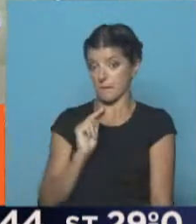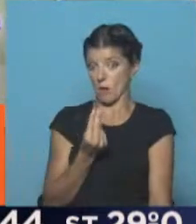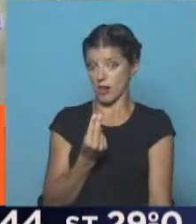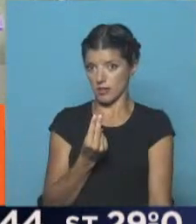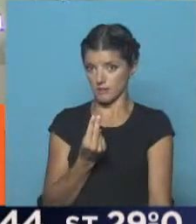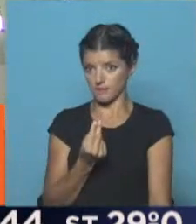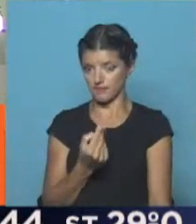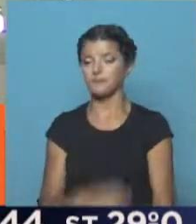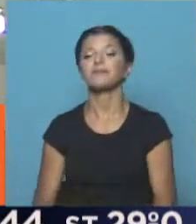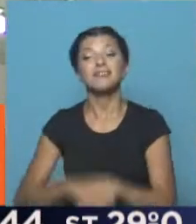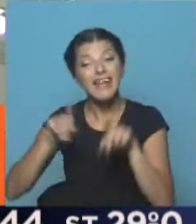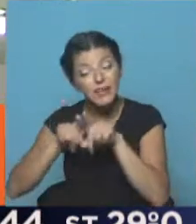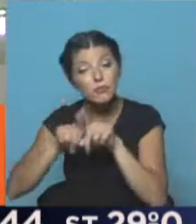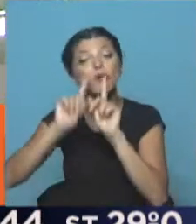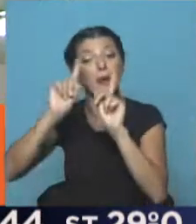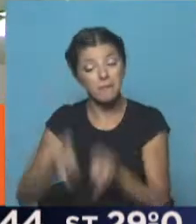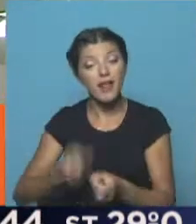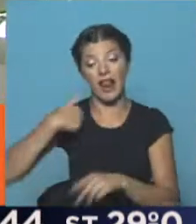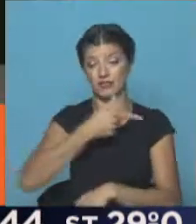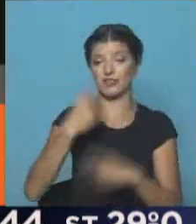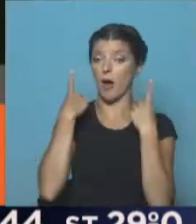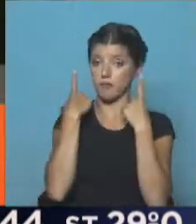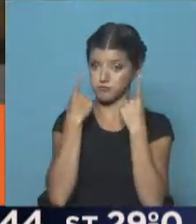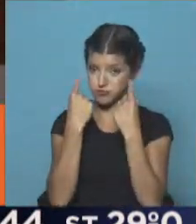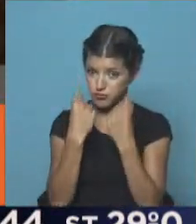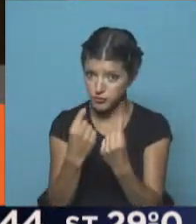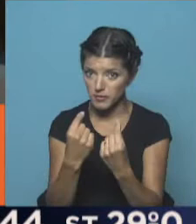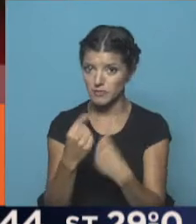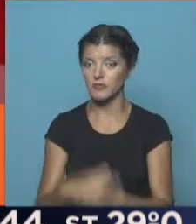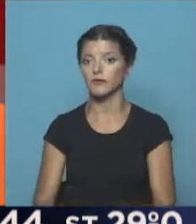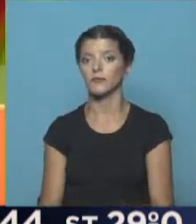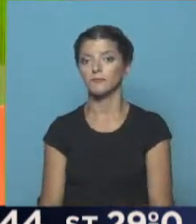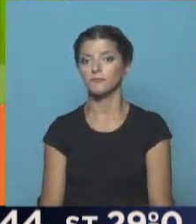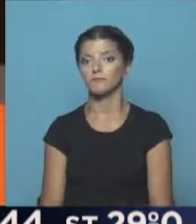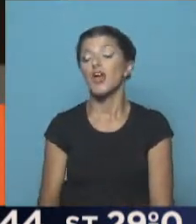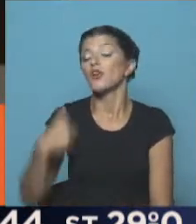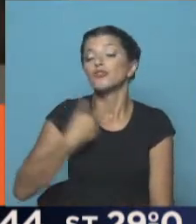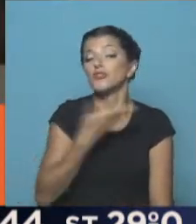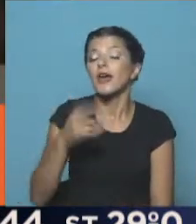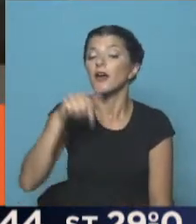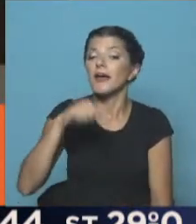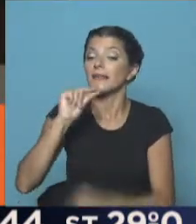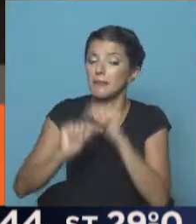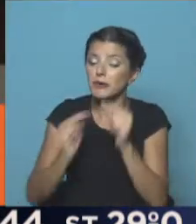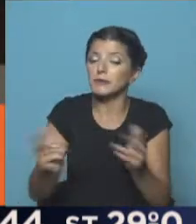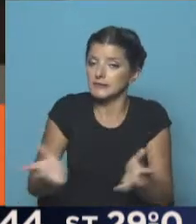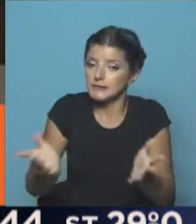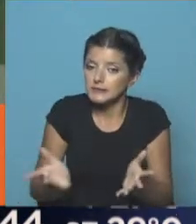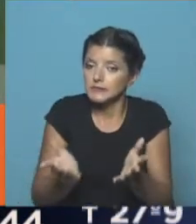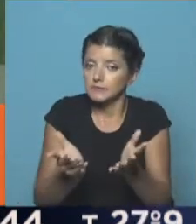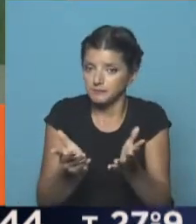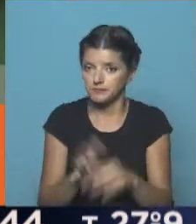eso formó parte de las manifestaciones de un pueblo que empujando de hecho lo